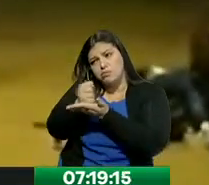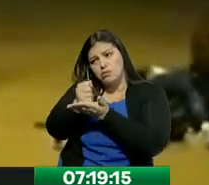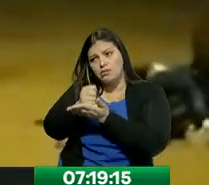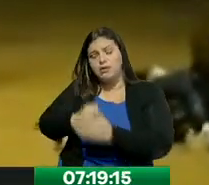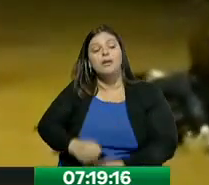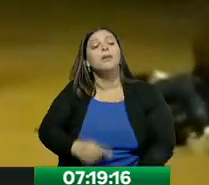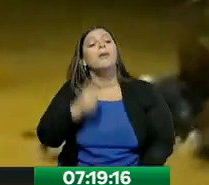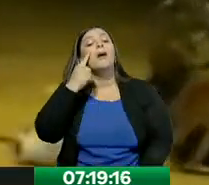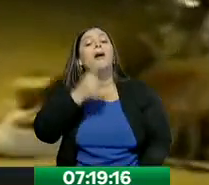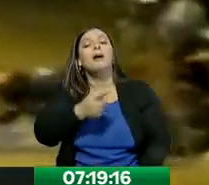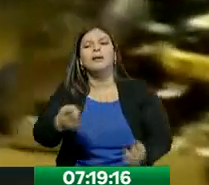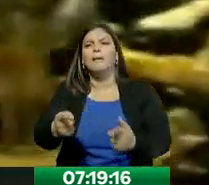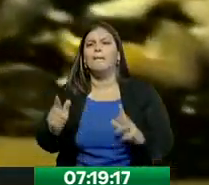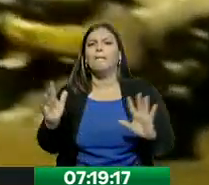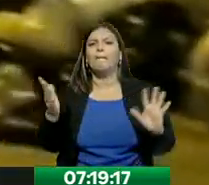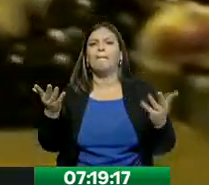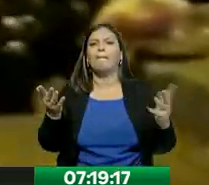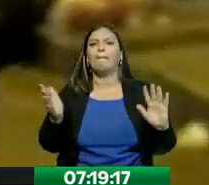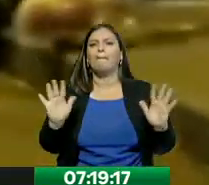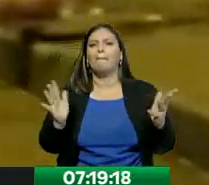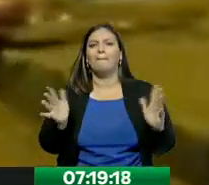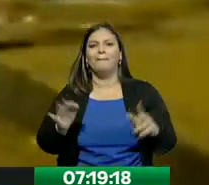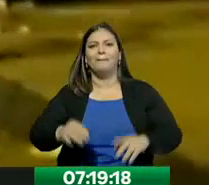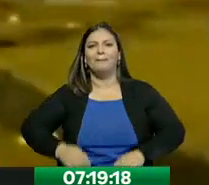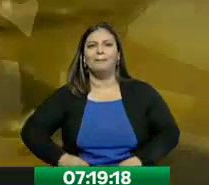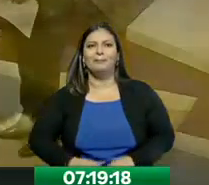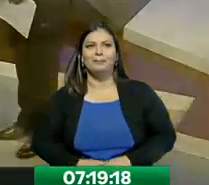Informó Jorge Salazar.